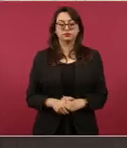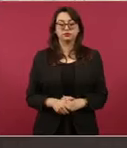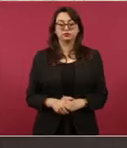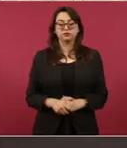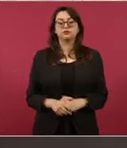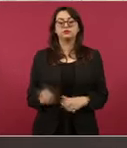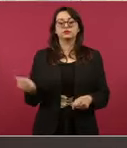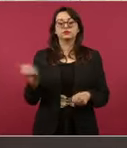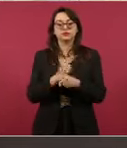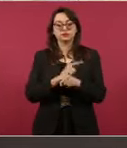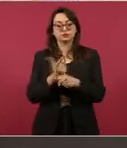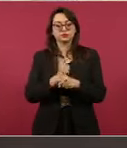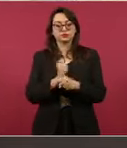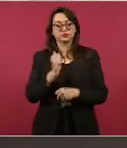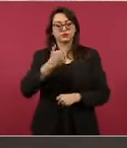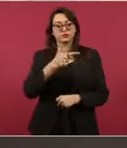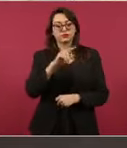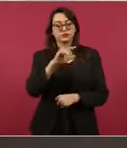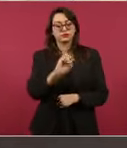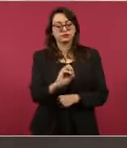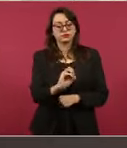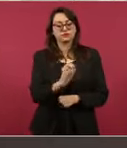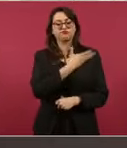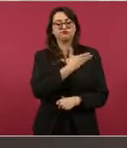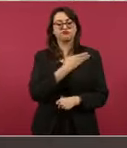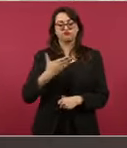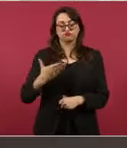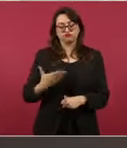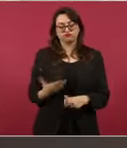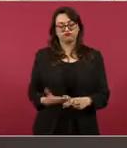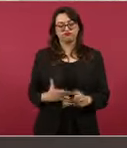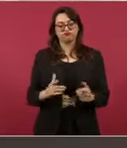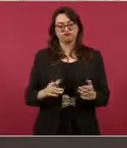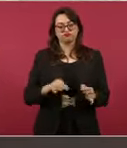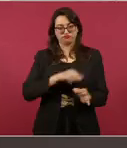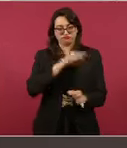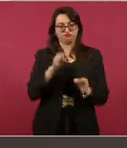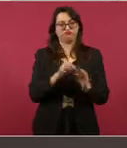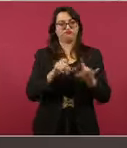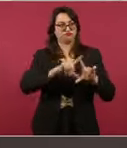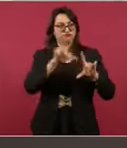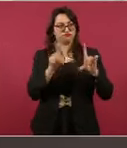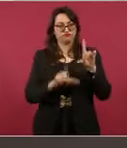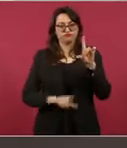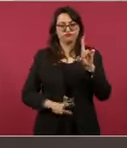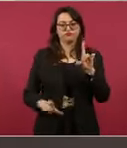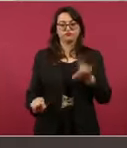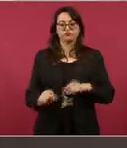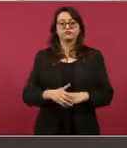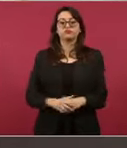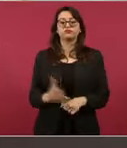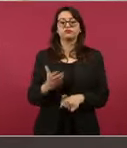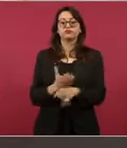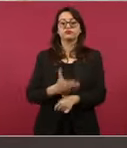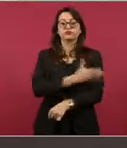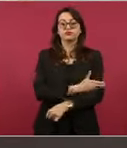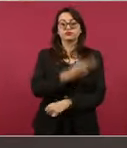Licenciado Andrés Manuel López Obrador, presidente constitucional de México, compañeras y